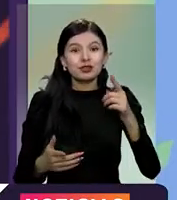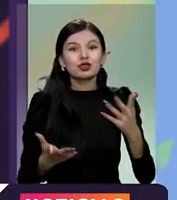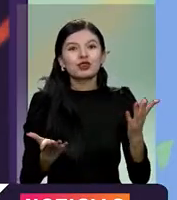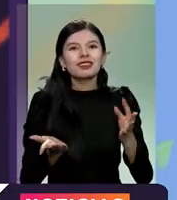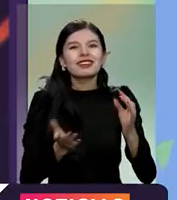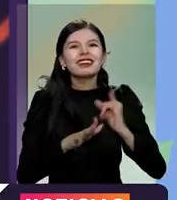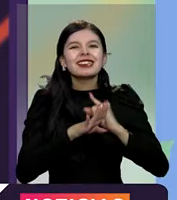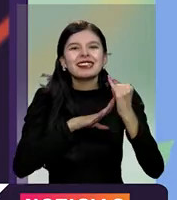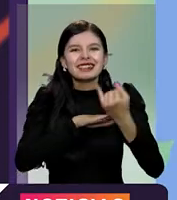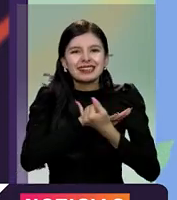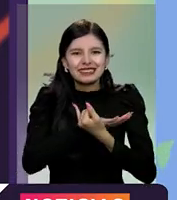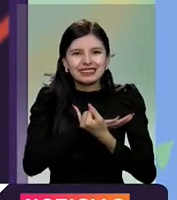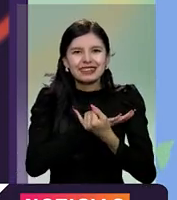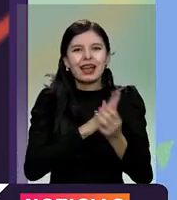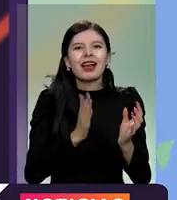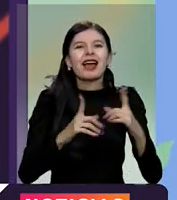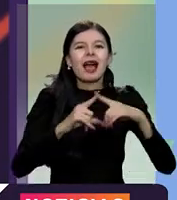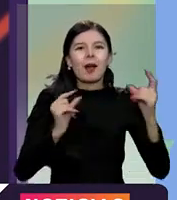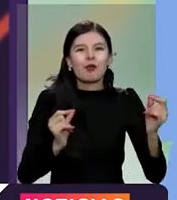ubicada al norte de japón